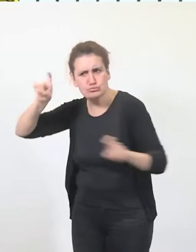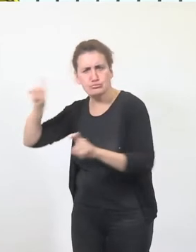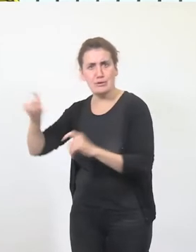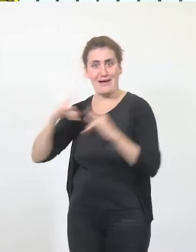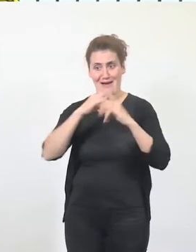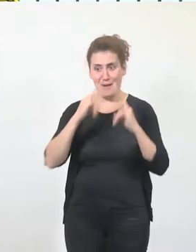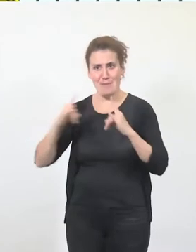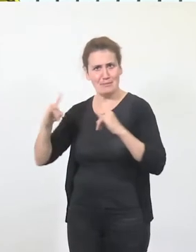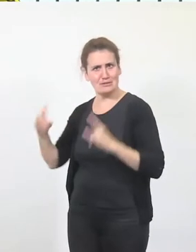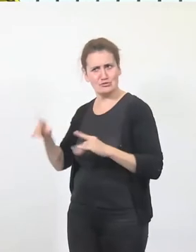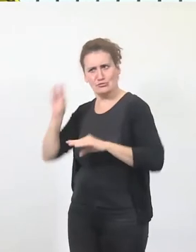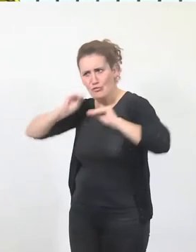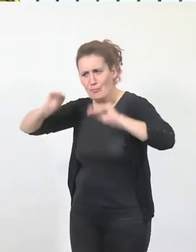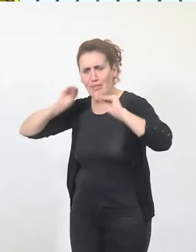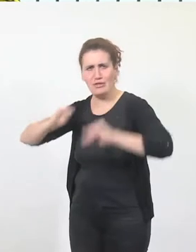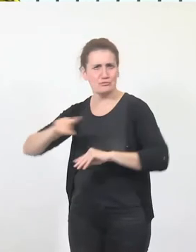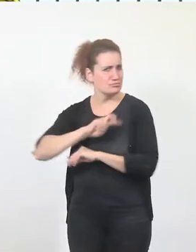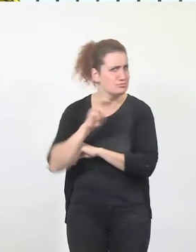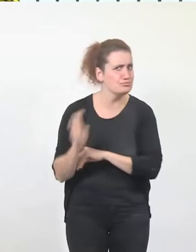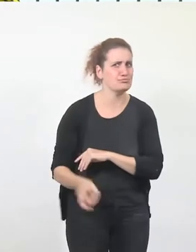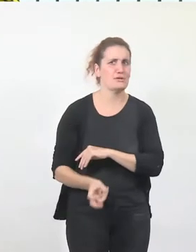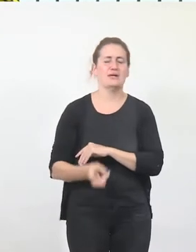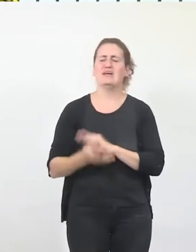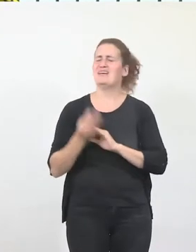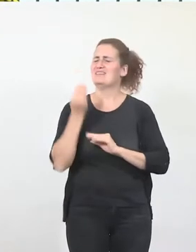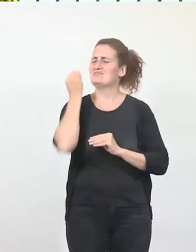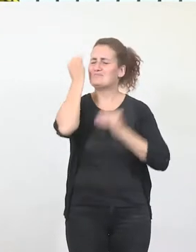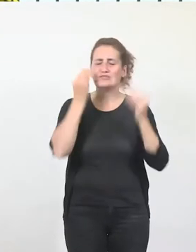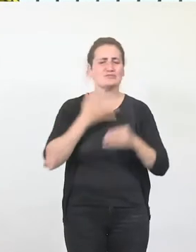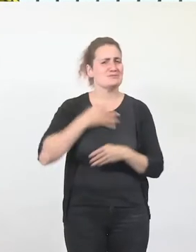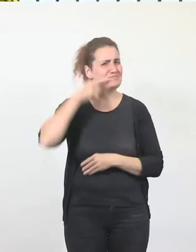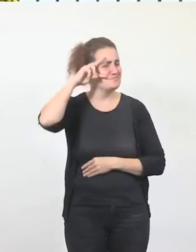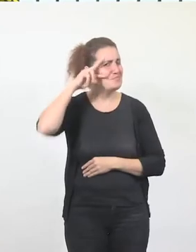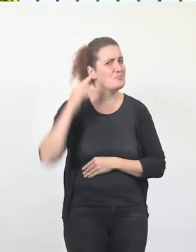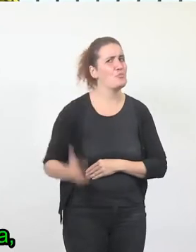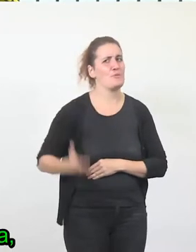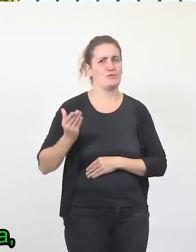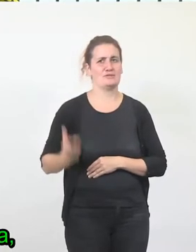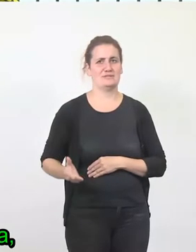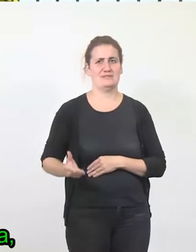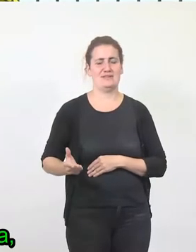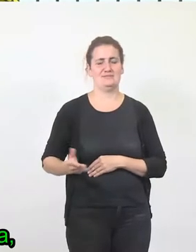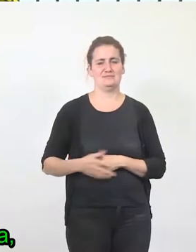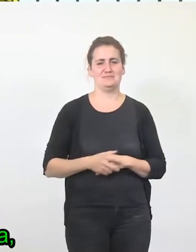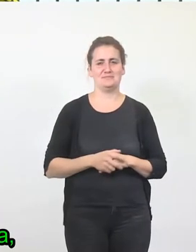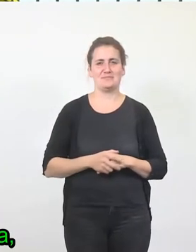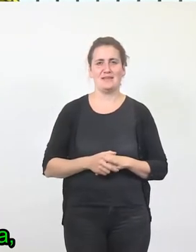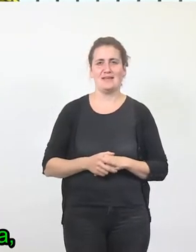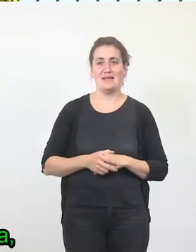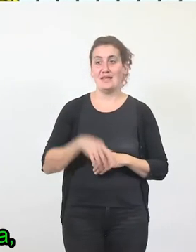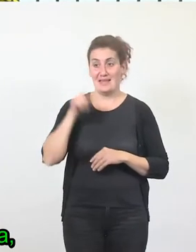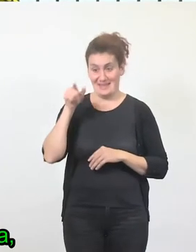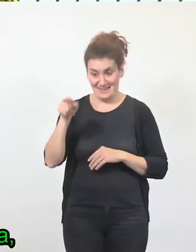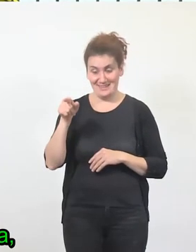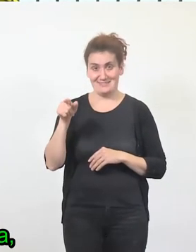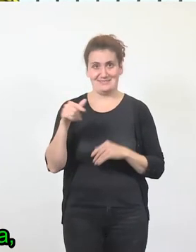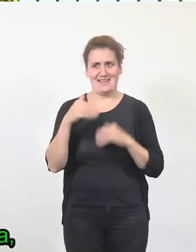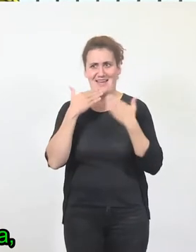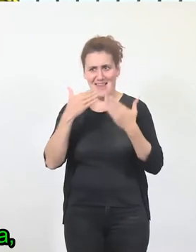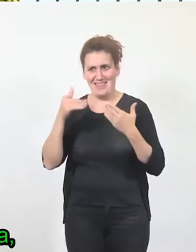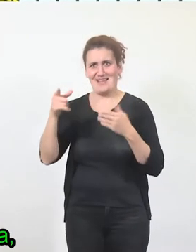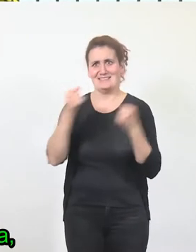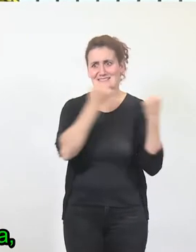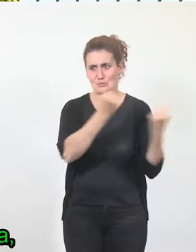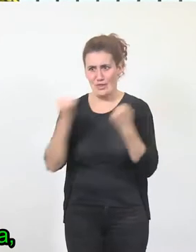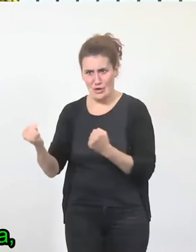los campamentos. Yo creo que es una experiencia muy importante, y de hecho desde esas instituciones,